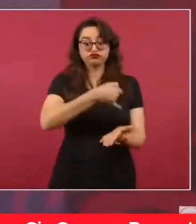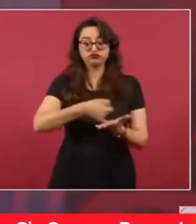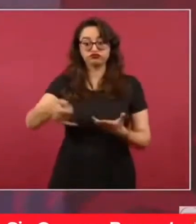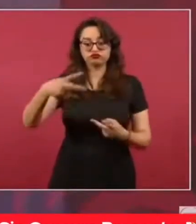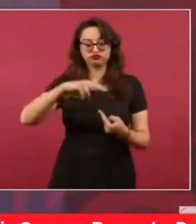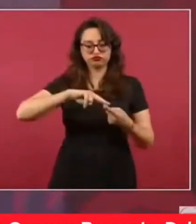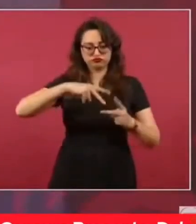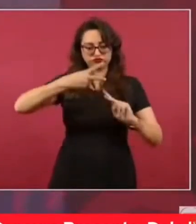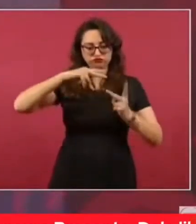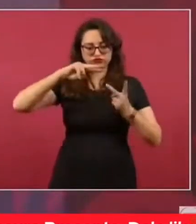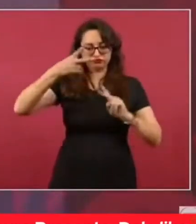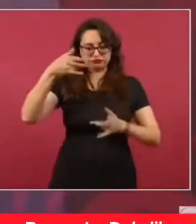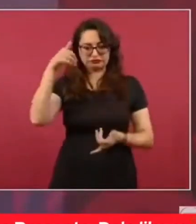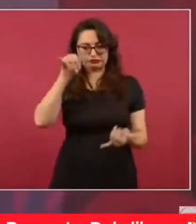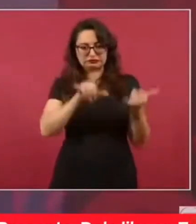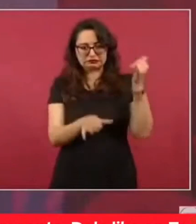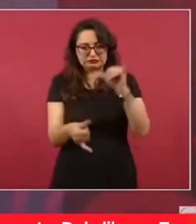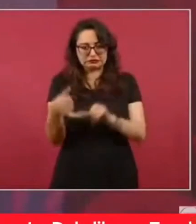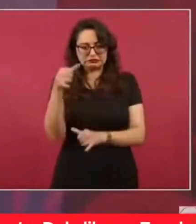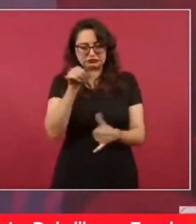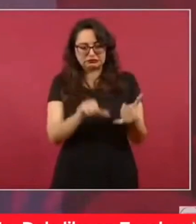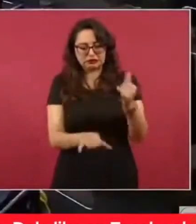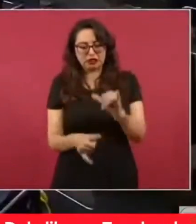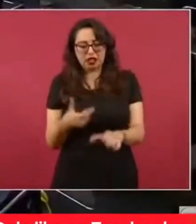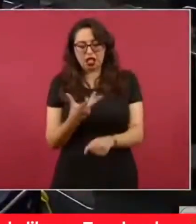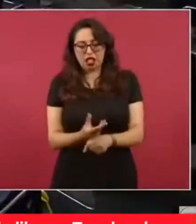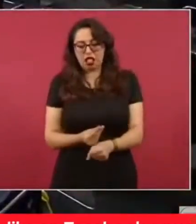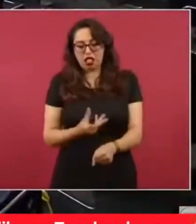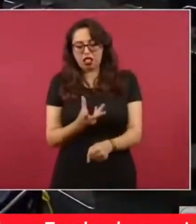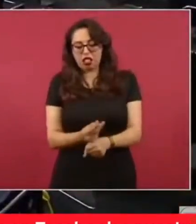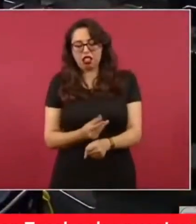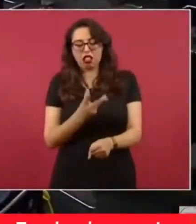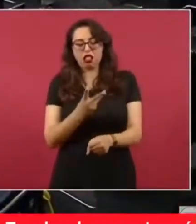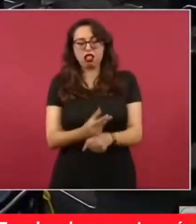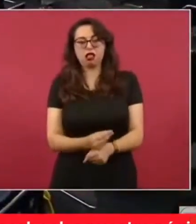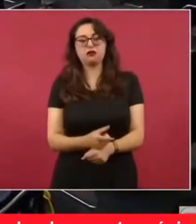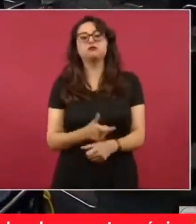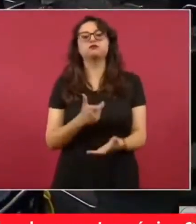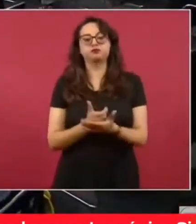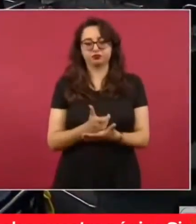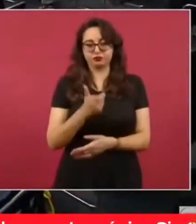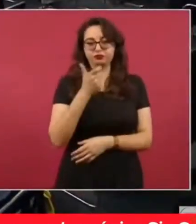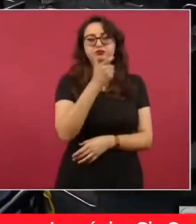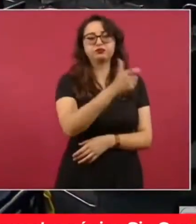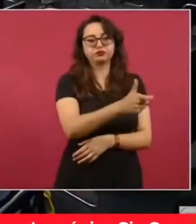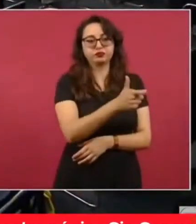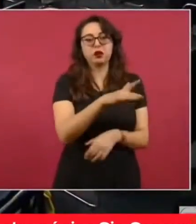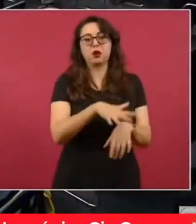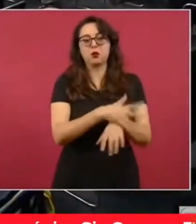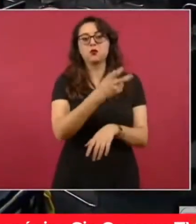alimentos chatarra también aporta y por eso este